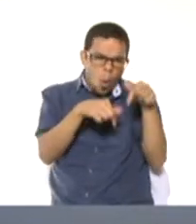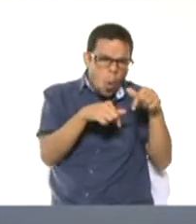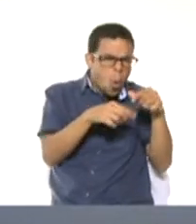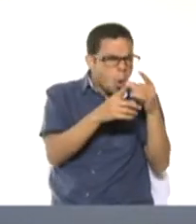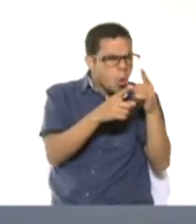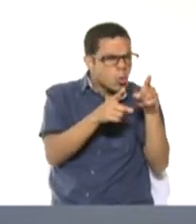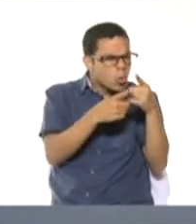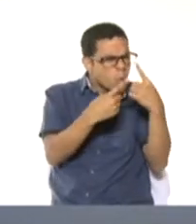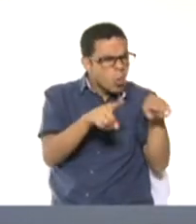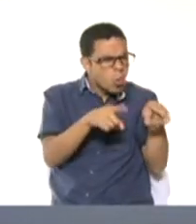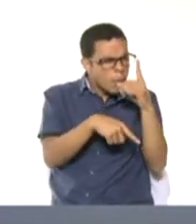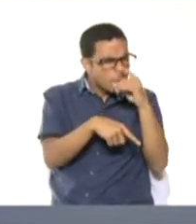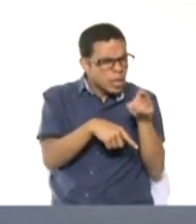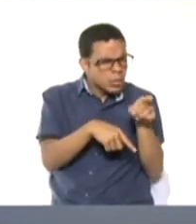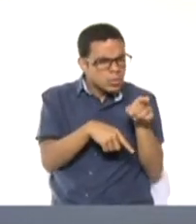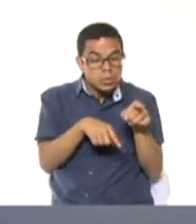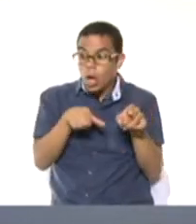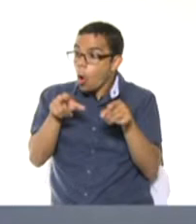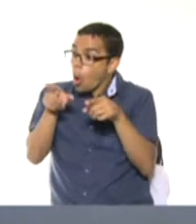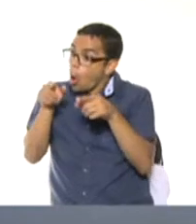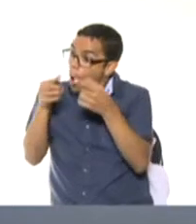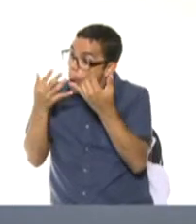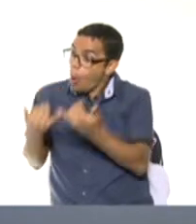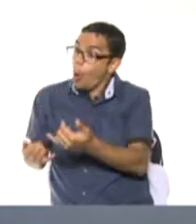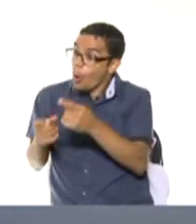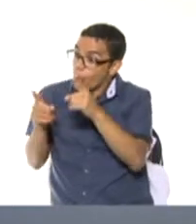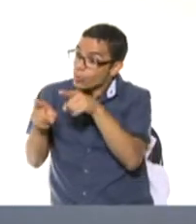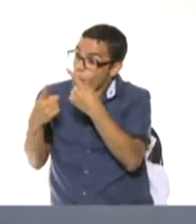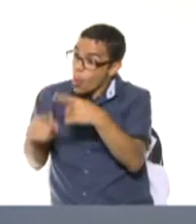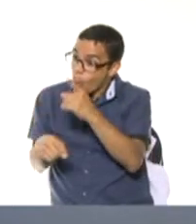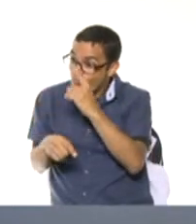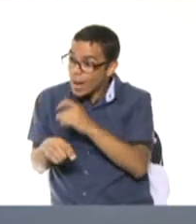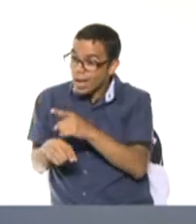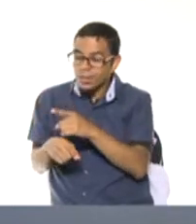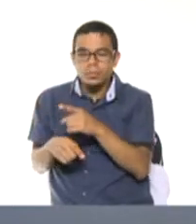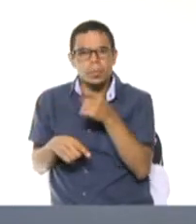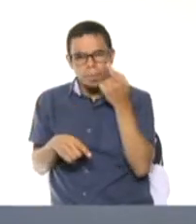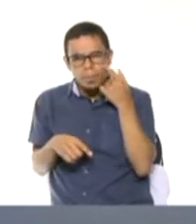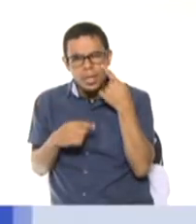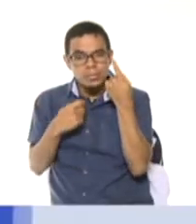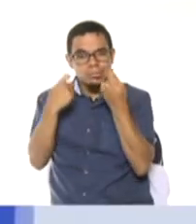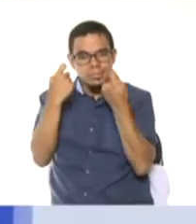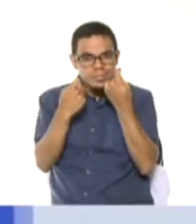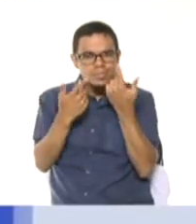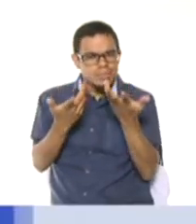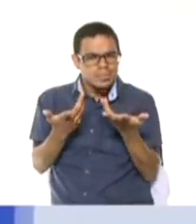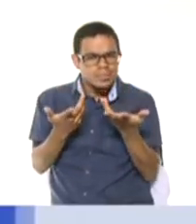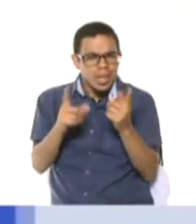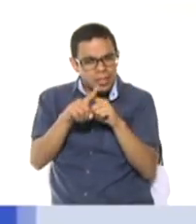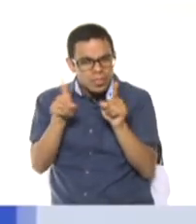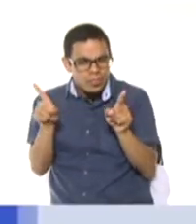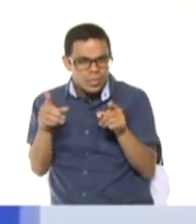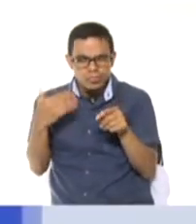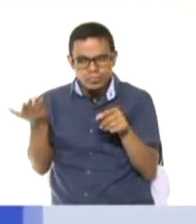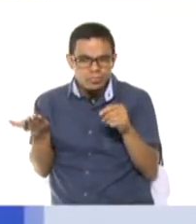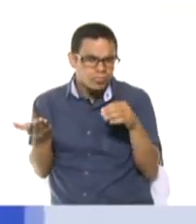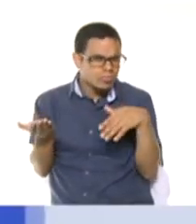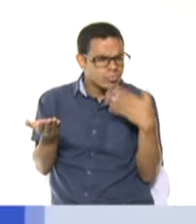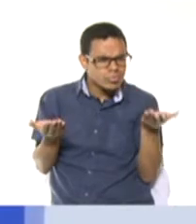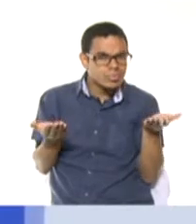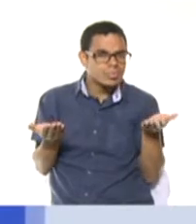tu cumpleaños. ¿Hoy es tu cumpleaños? Sí se ve la diferencia, Crismar. La afirmación y